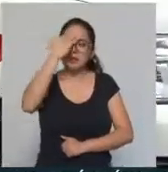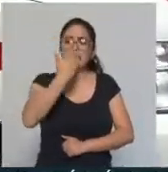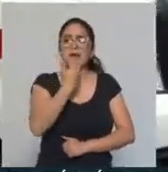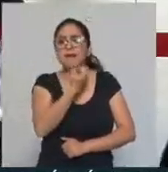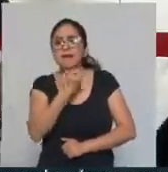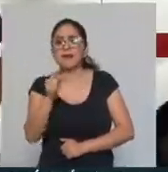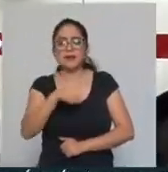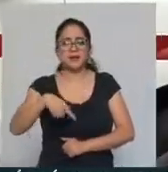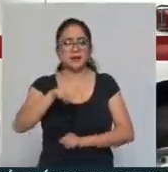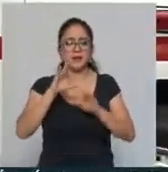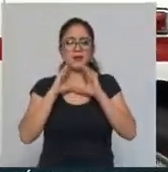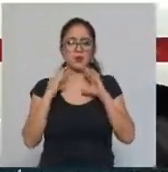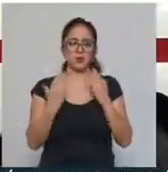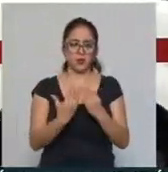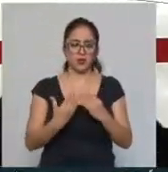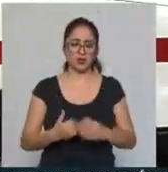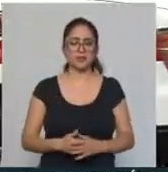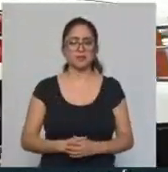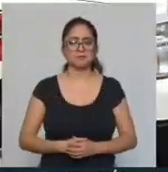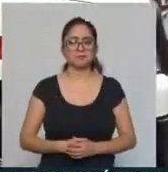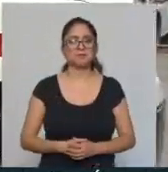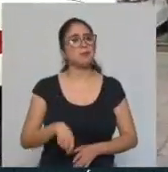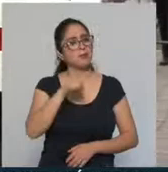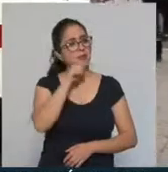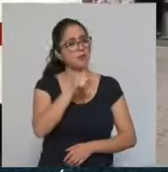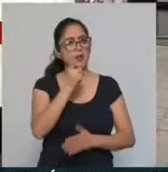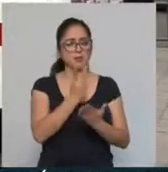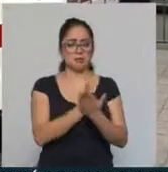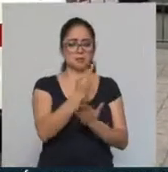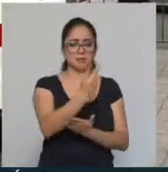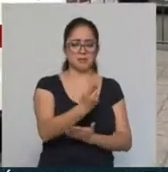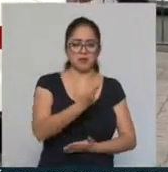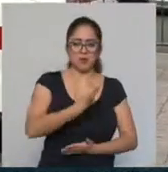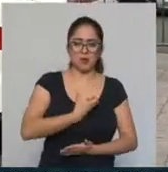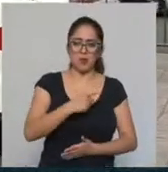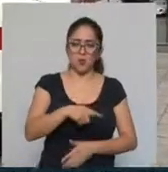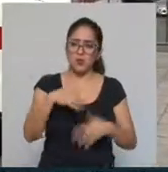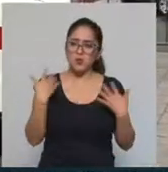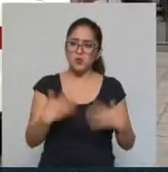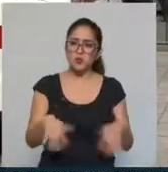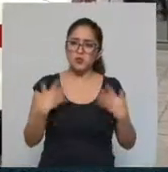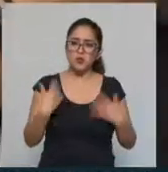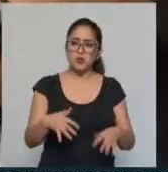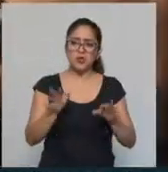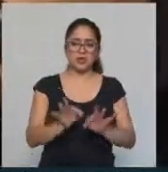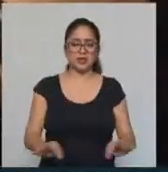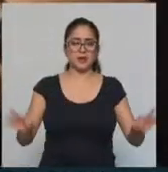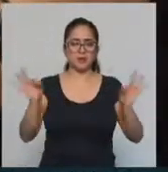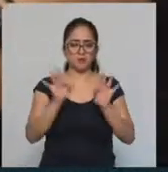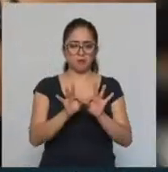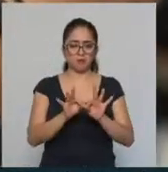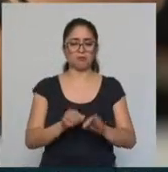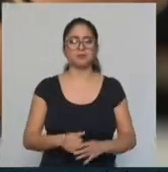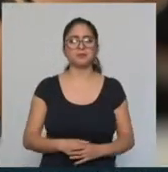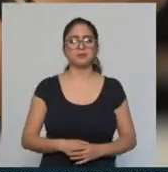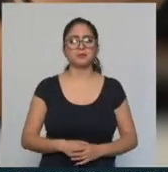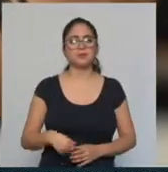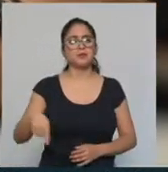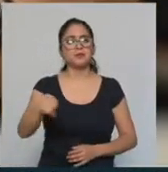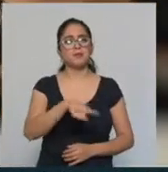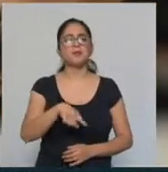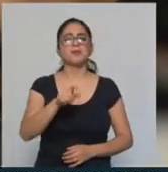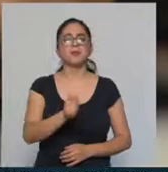comunidad. Oye, sabemos que también se entregó una medalla muy especial, un símbolo muy especial, por cierto, por